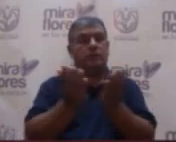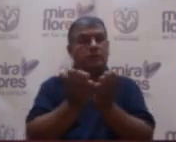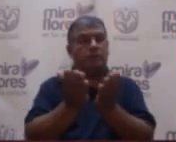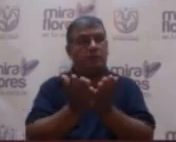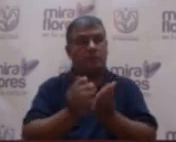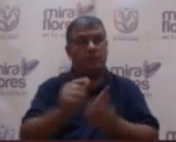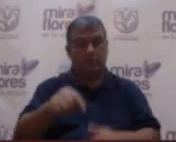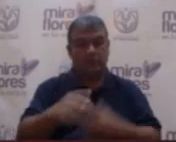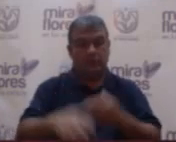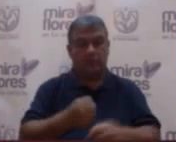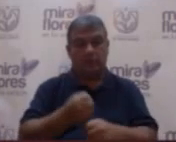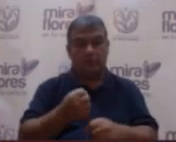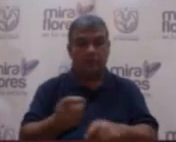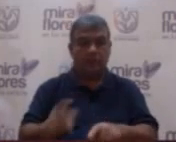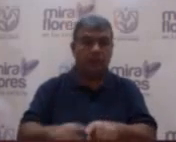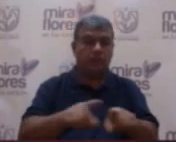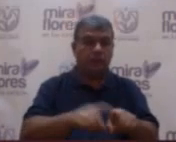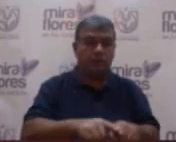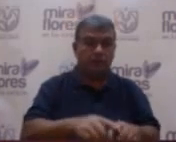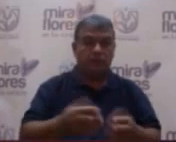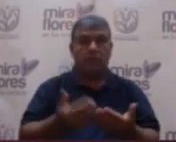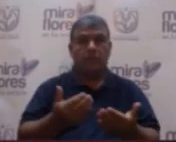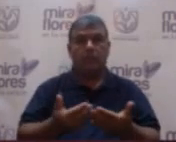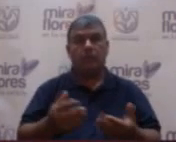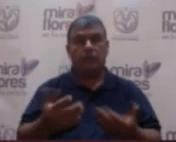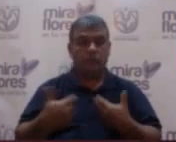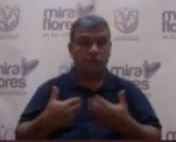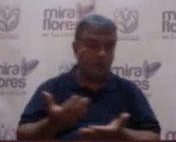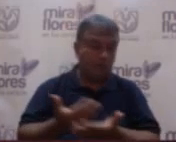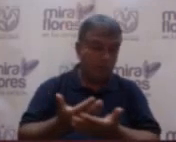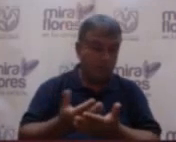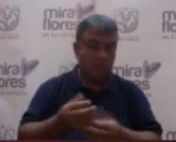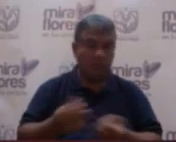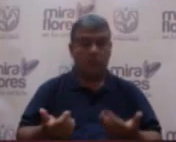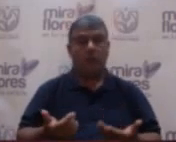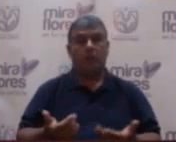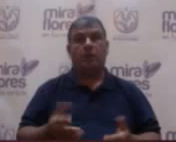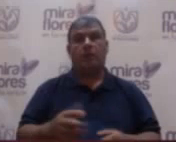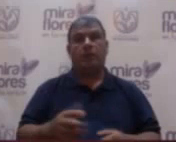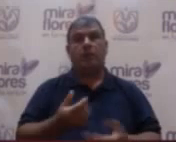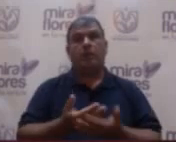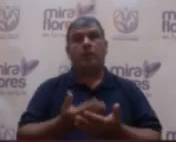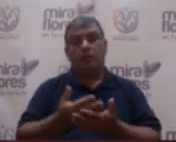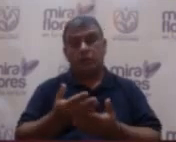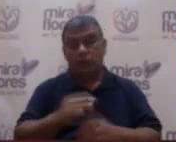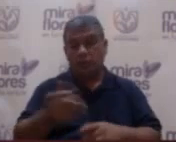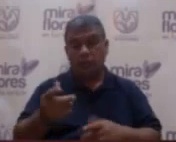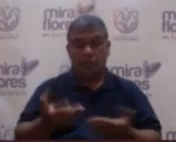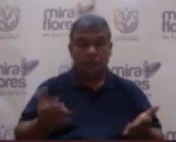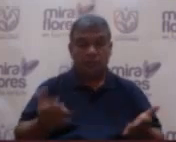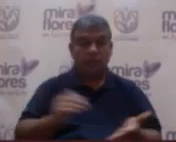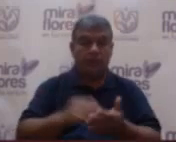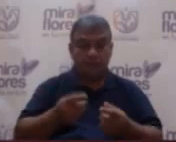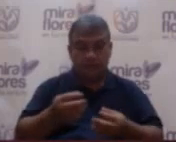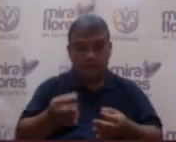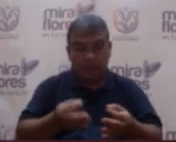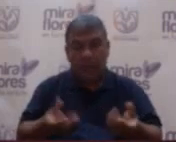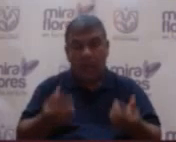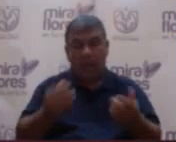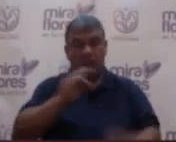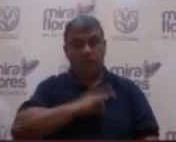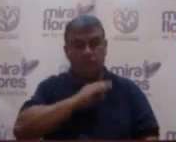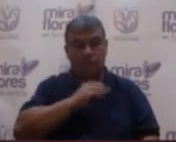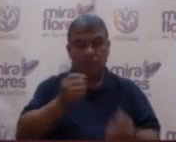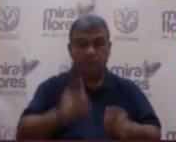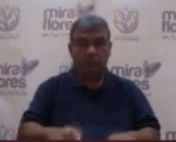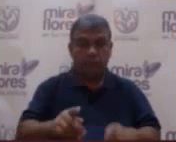año en curso, cuyo aporte realzó y dio realismo al evento antes mencionado. Sin otro particular, aprovecho la oportunidad para